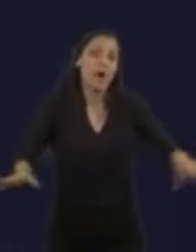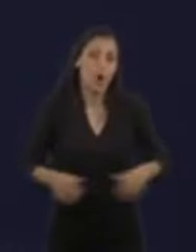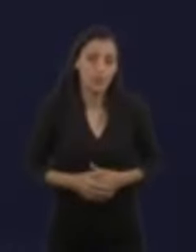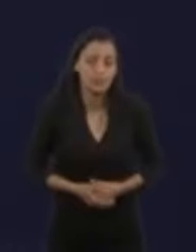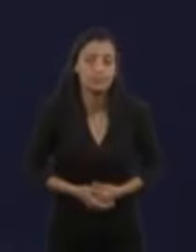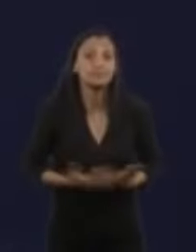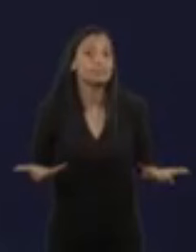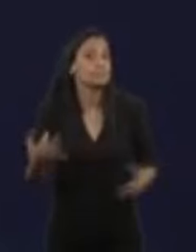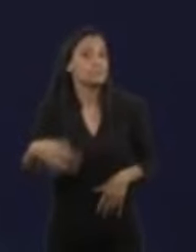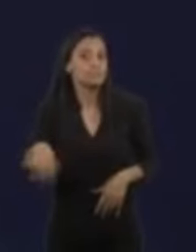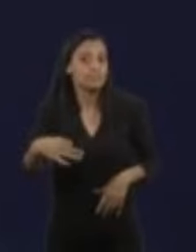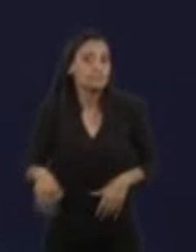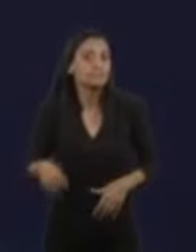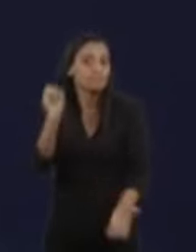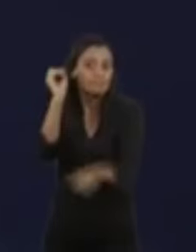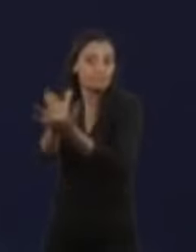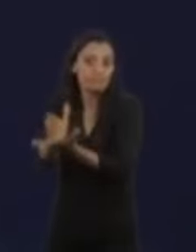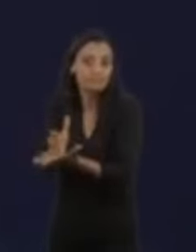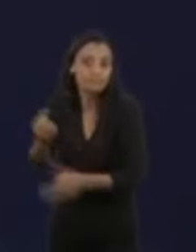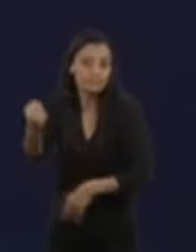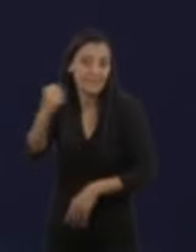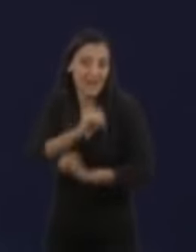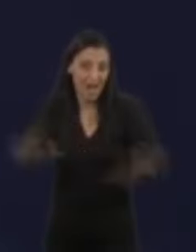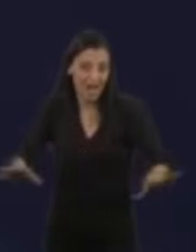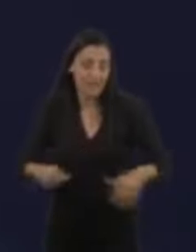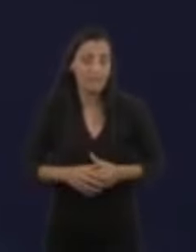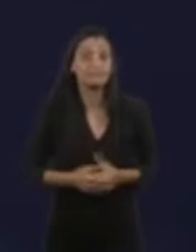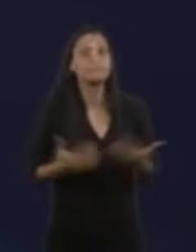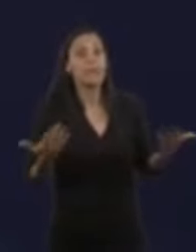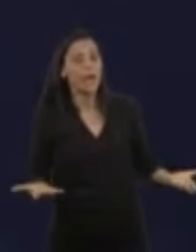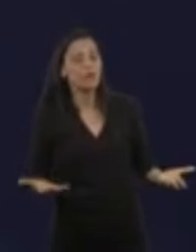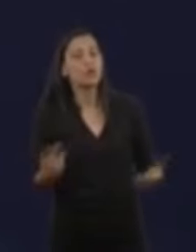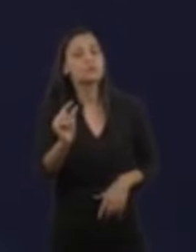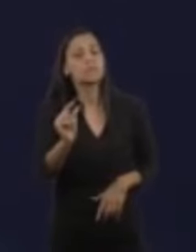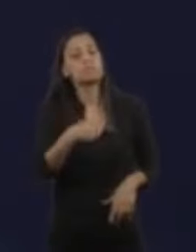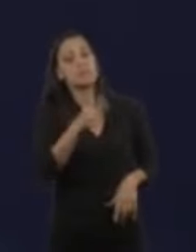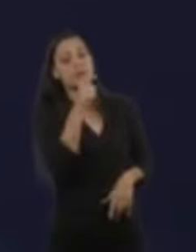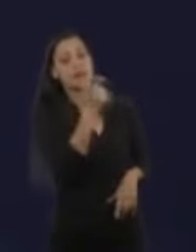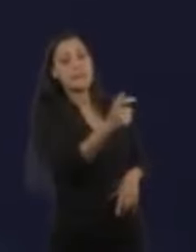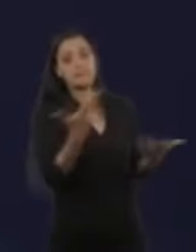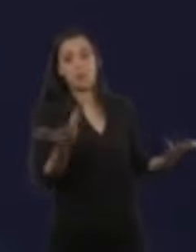del infierno Eh Así que un poco